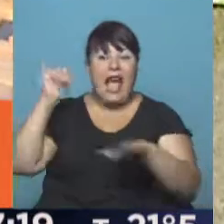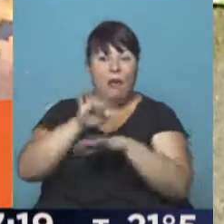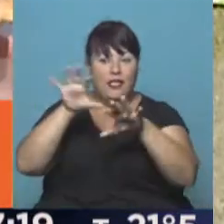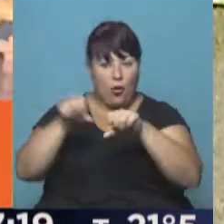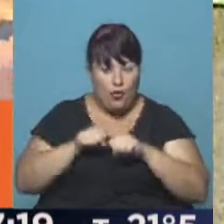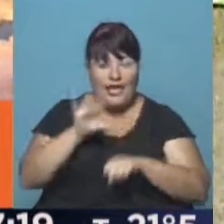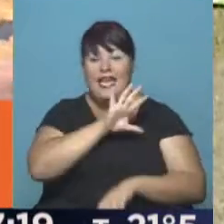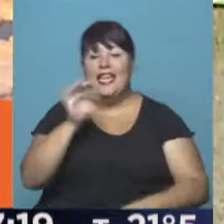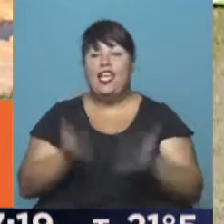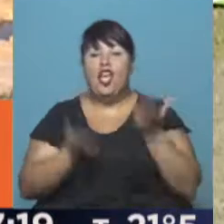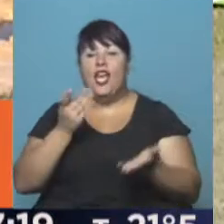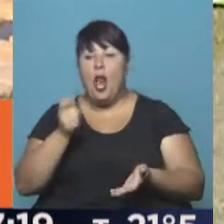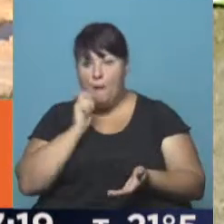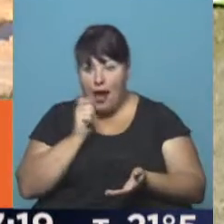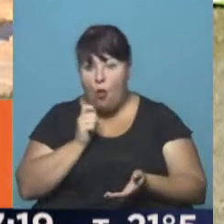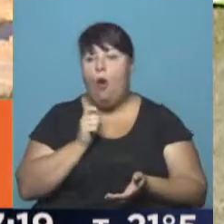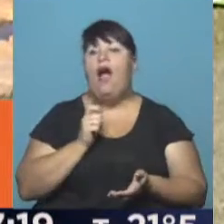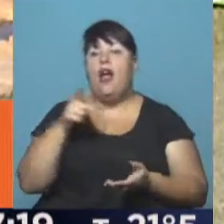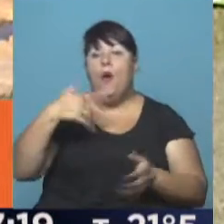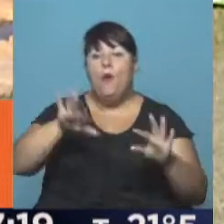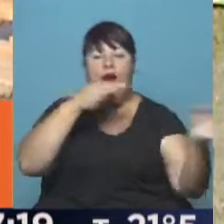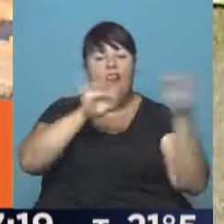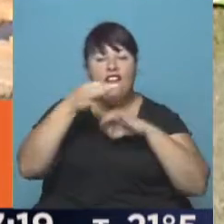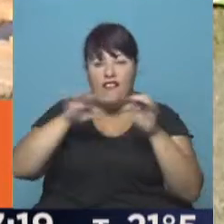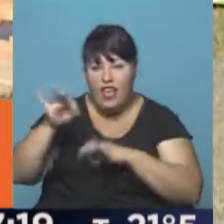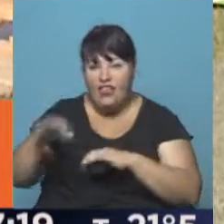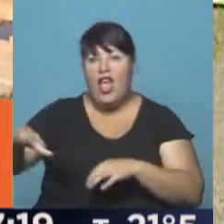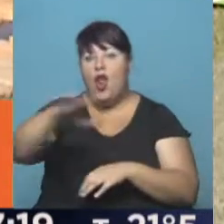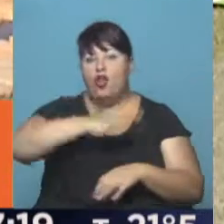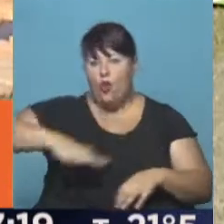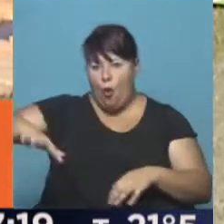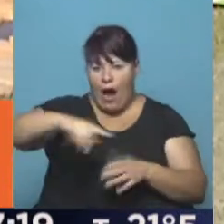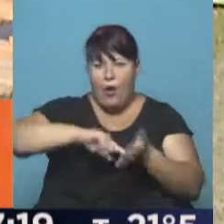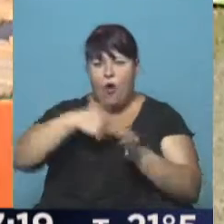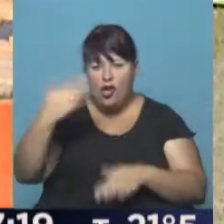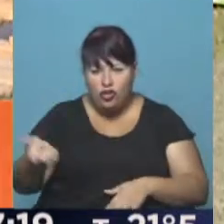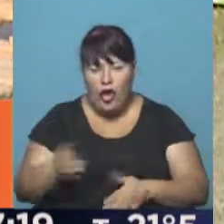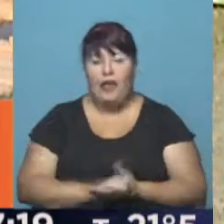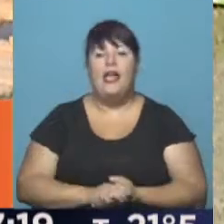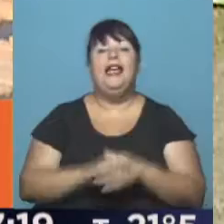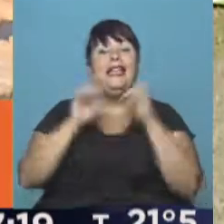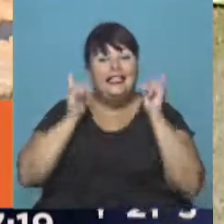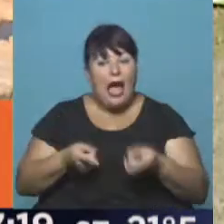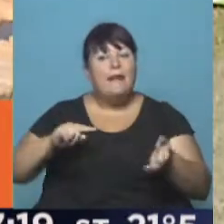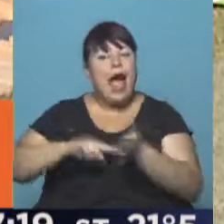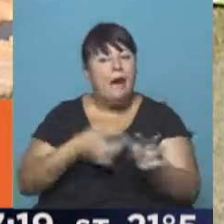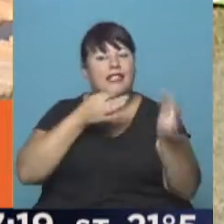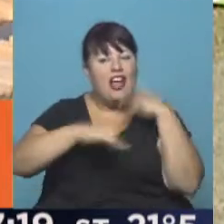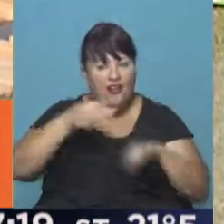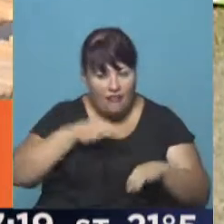secuestradas, 500 kilos de marihuana que iban a ser distribuidas en distintos puntos de la Provincia de Buenos Aires y también en Capital